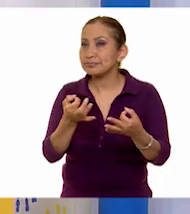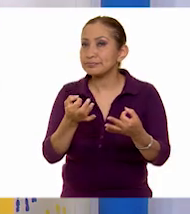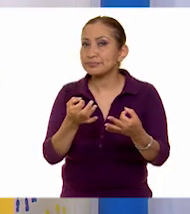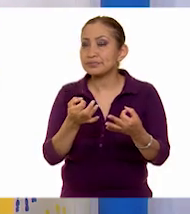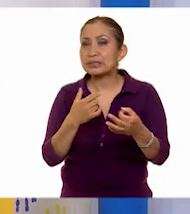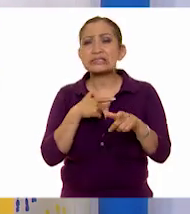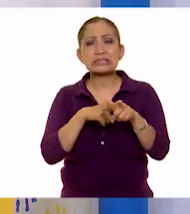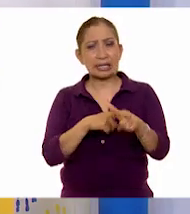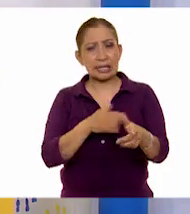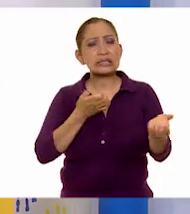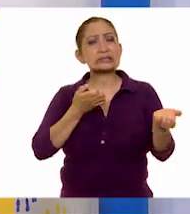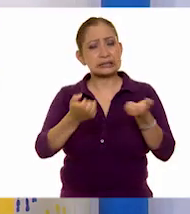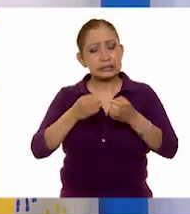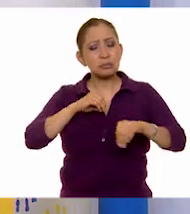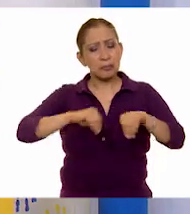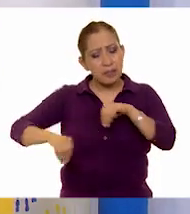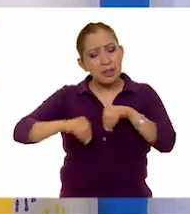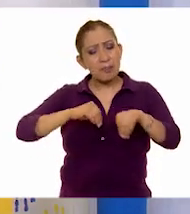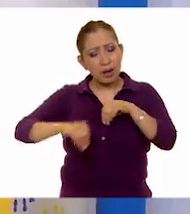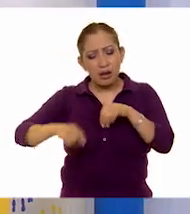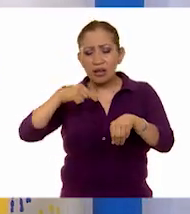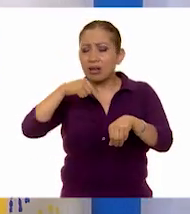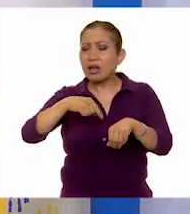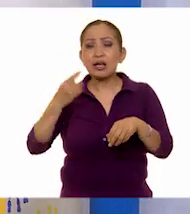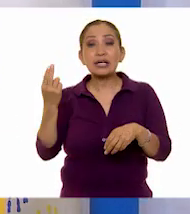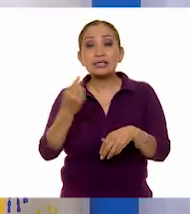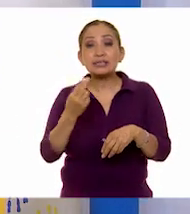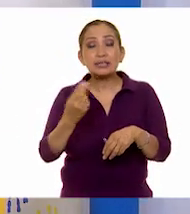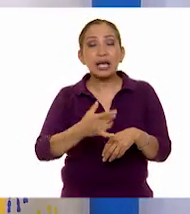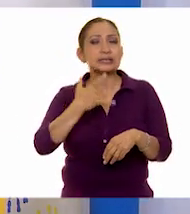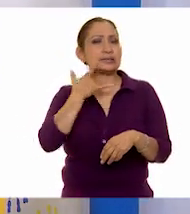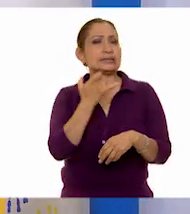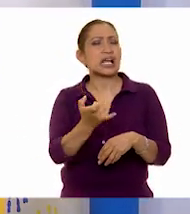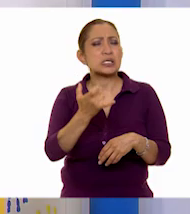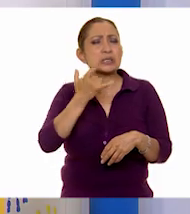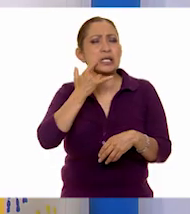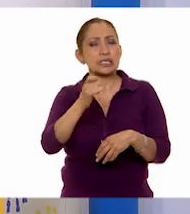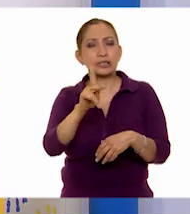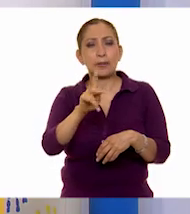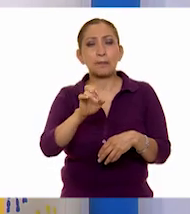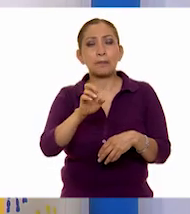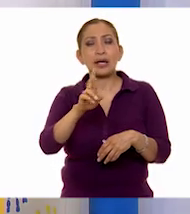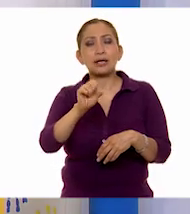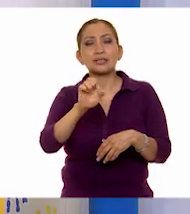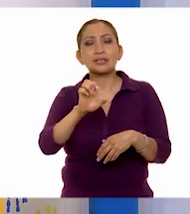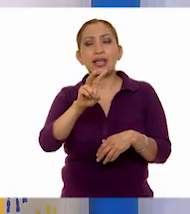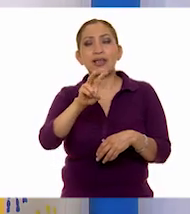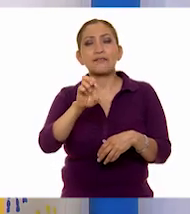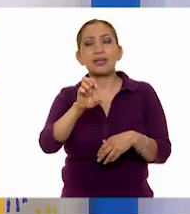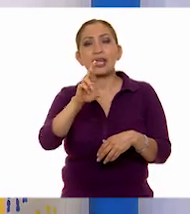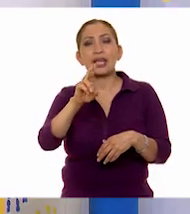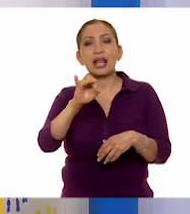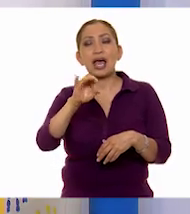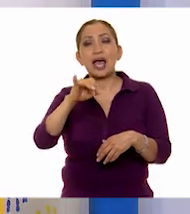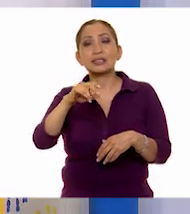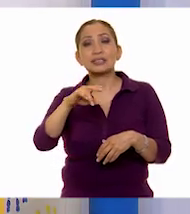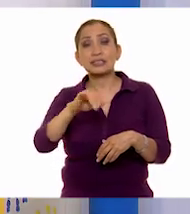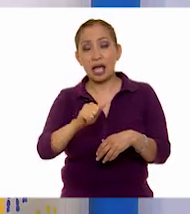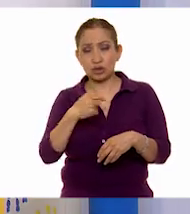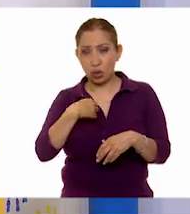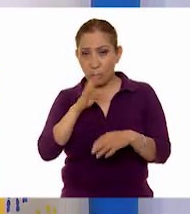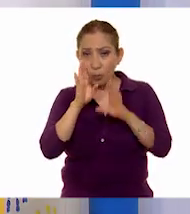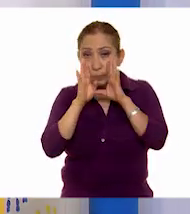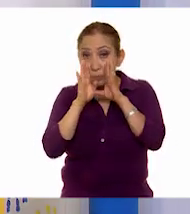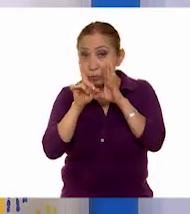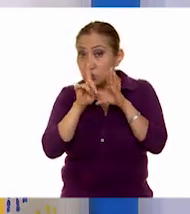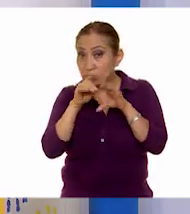Mantenerse activos depende en gran medida de la perseverancia. Aquí entre nosotros les voy a decir un